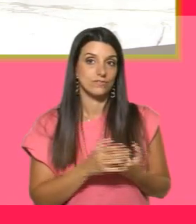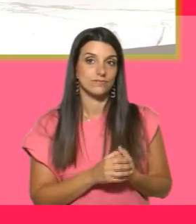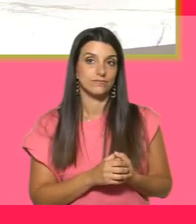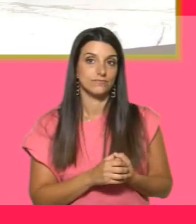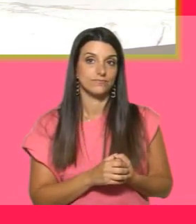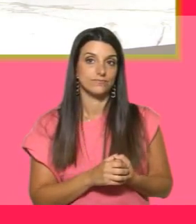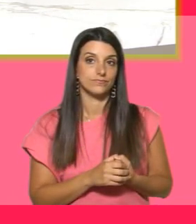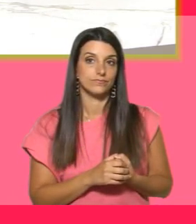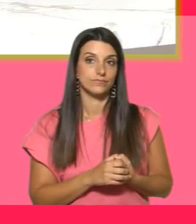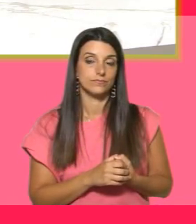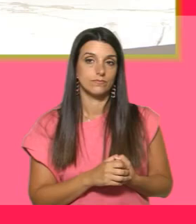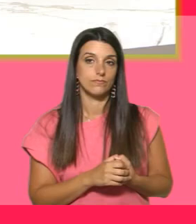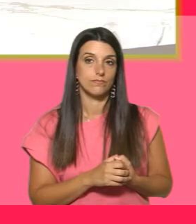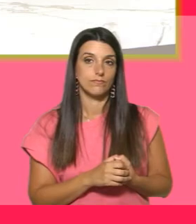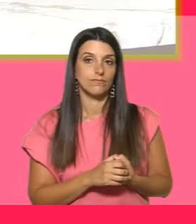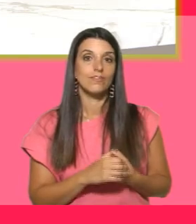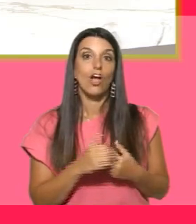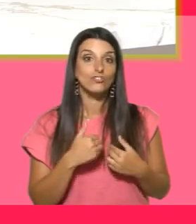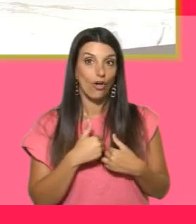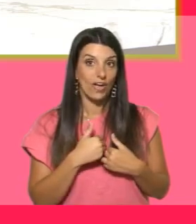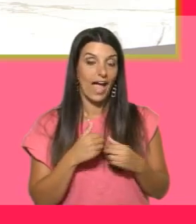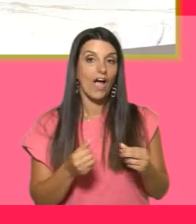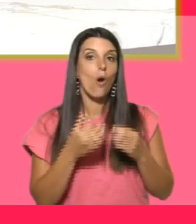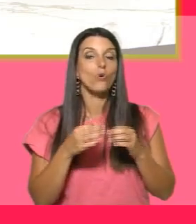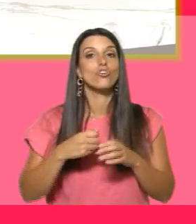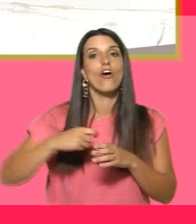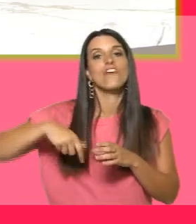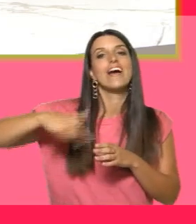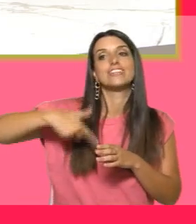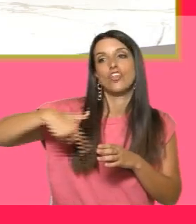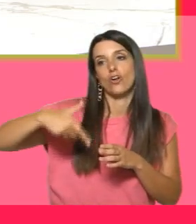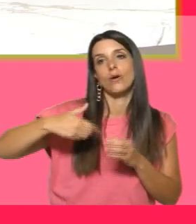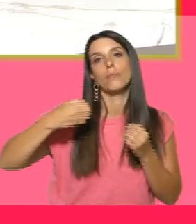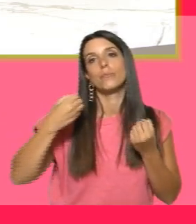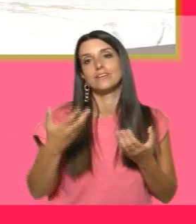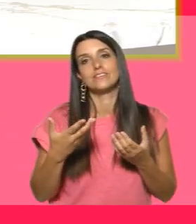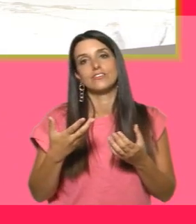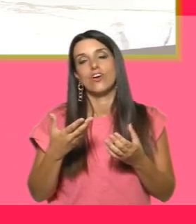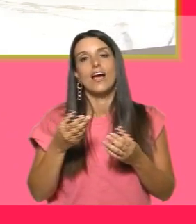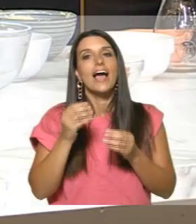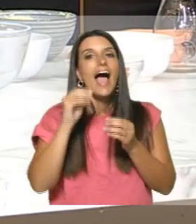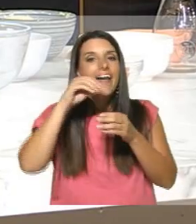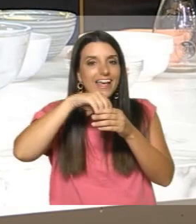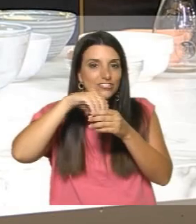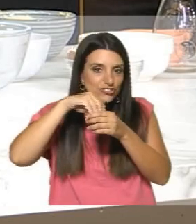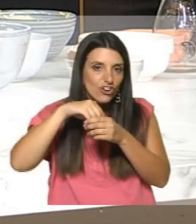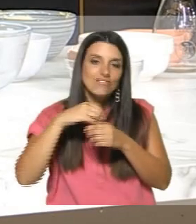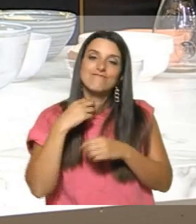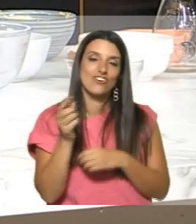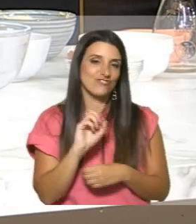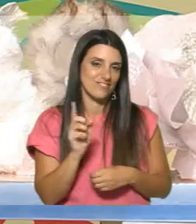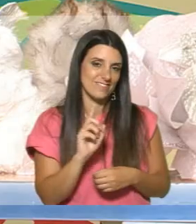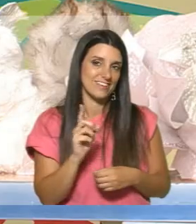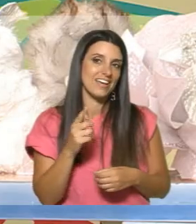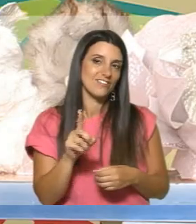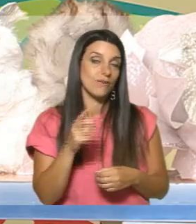Ahí vamos. Ya, ¿tú sabes lo que voy a hacer ahora? Voy a sacar el batidor, porque si no, se me van a meter las almendritas adentro del batidor. Y ahí se arma un problema.